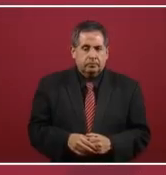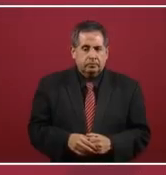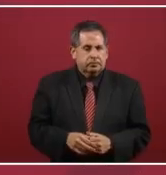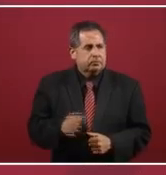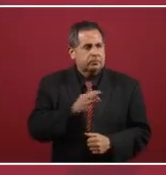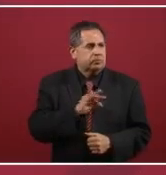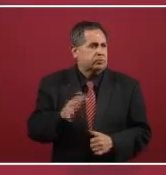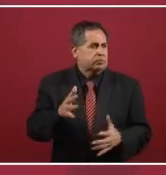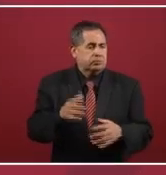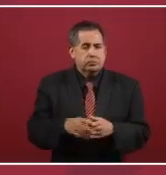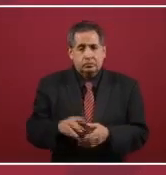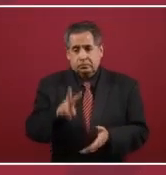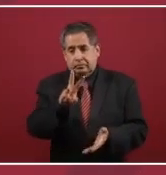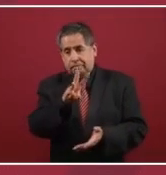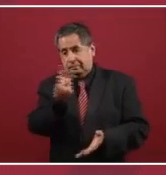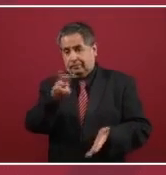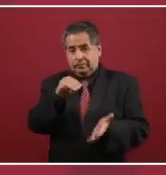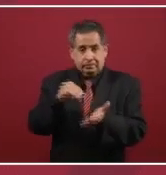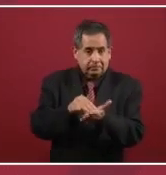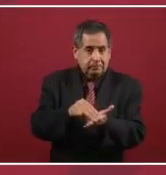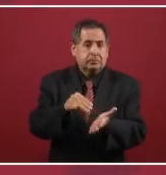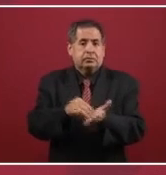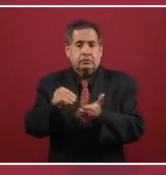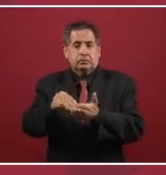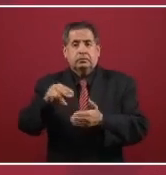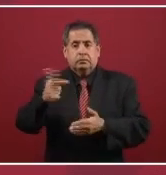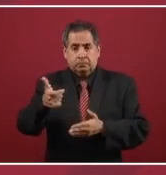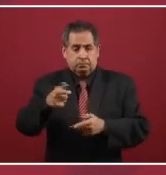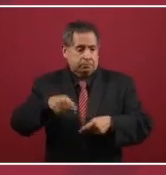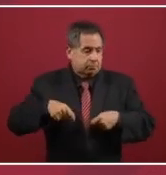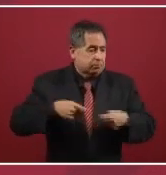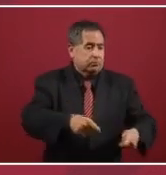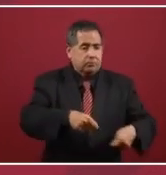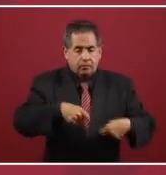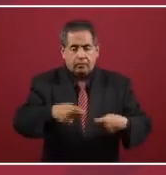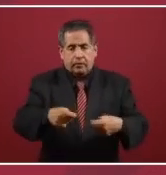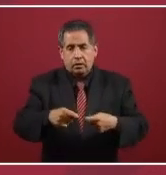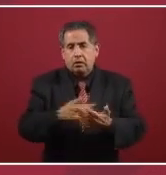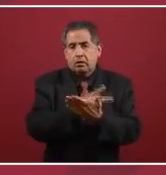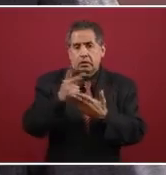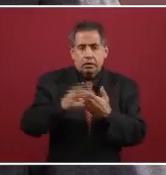Alrededor de 300 mil millones de pesos para programas de bienestar.